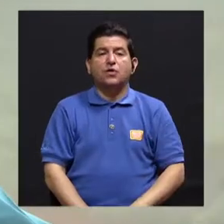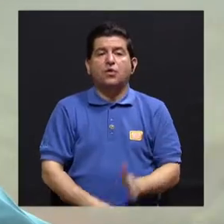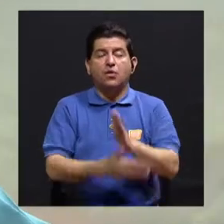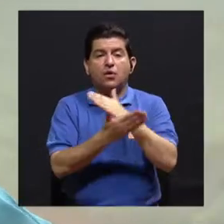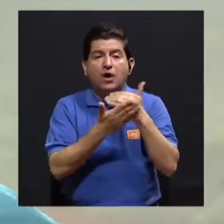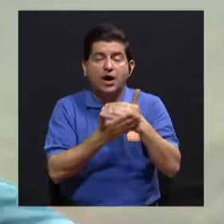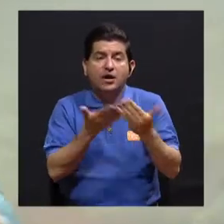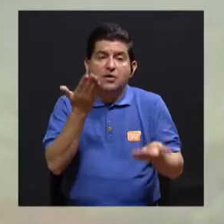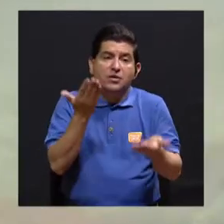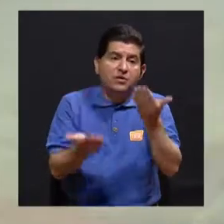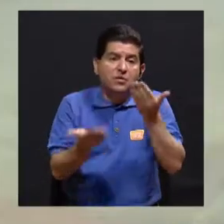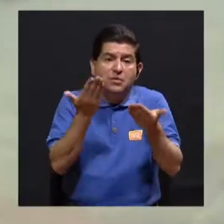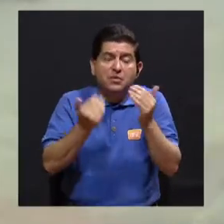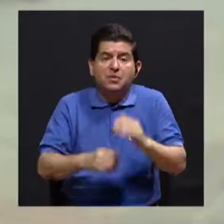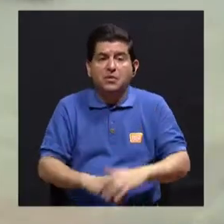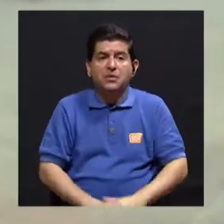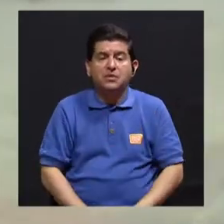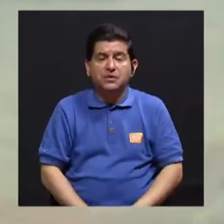de fomite